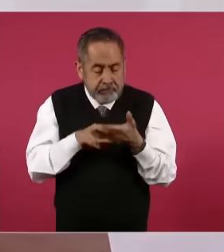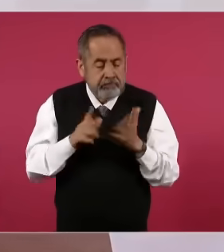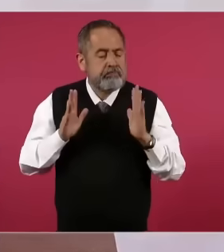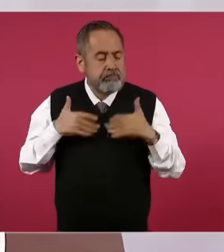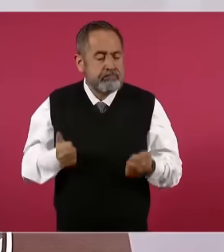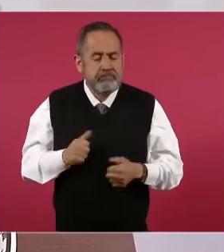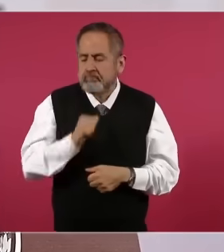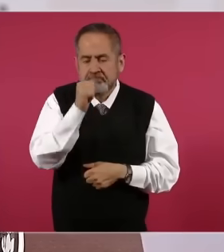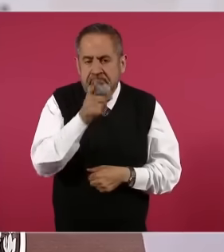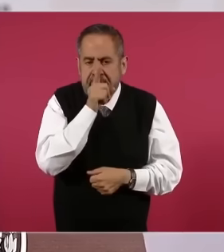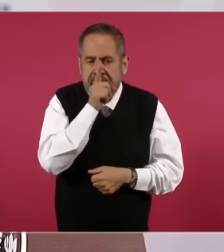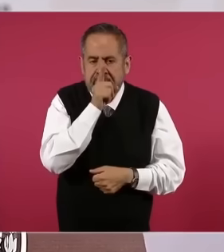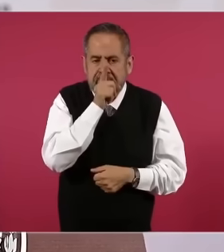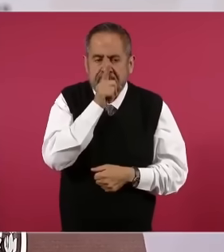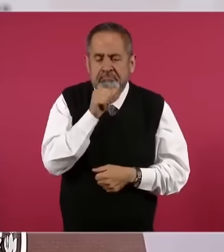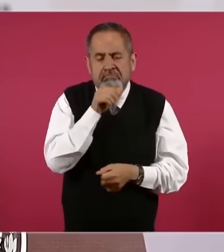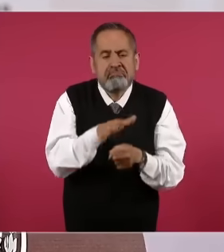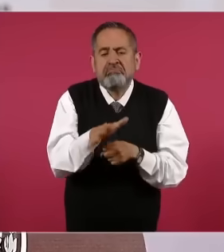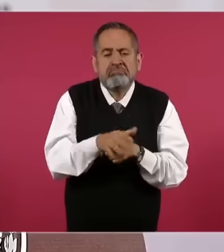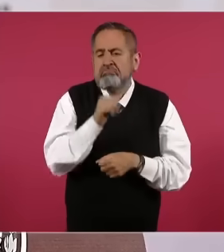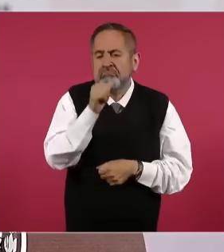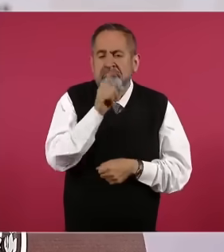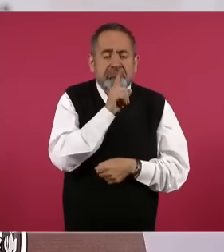información suficiente.